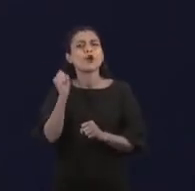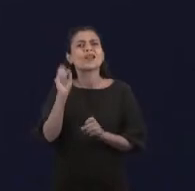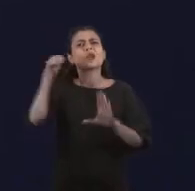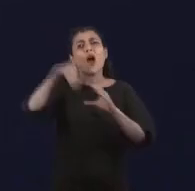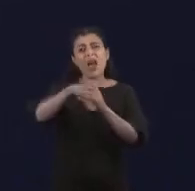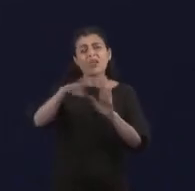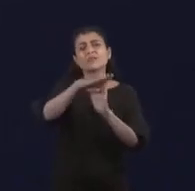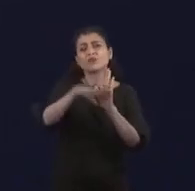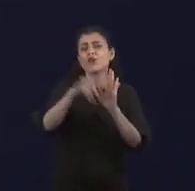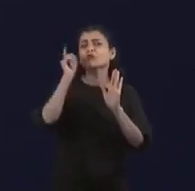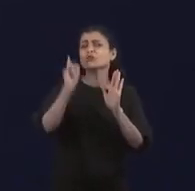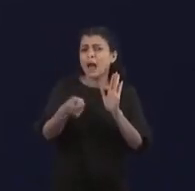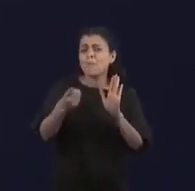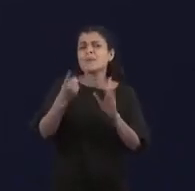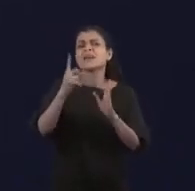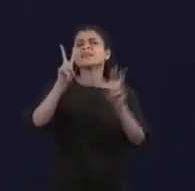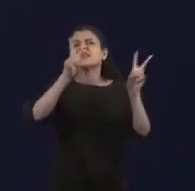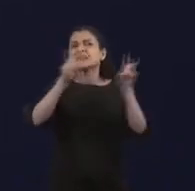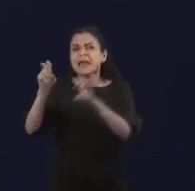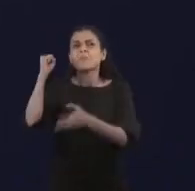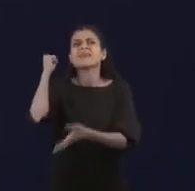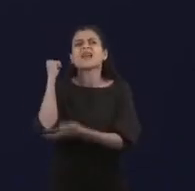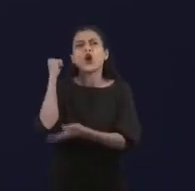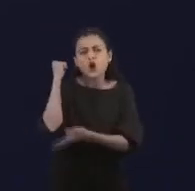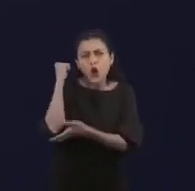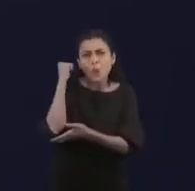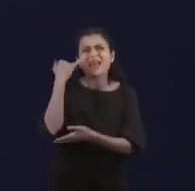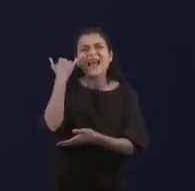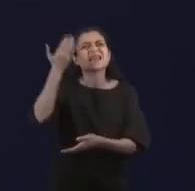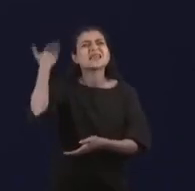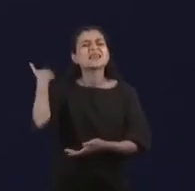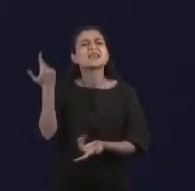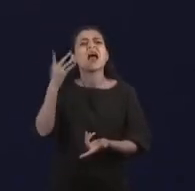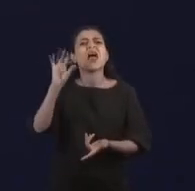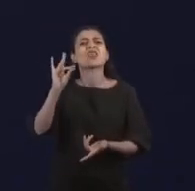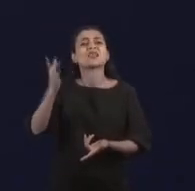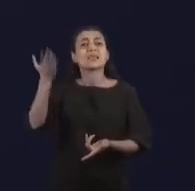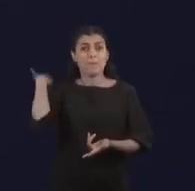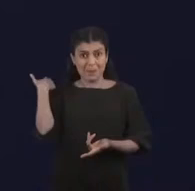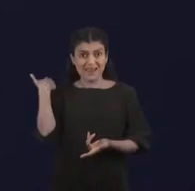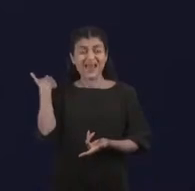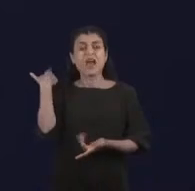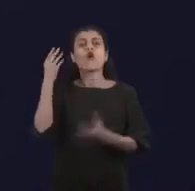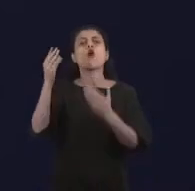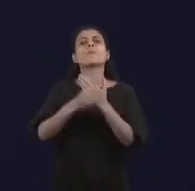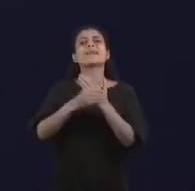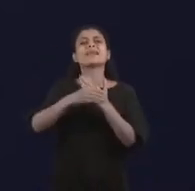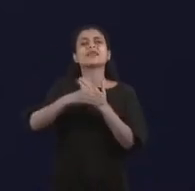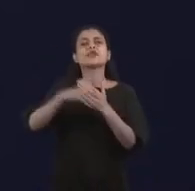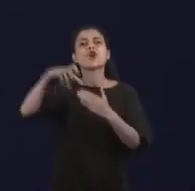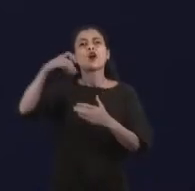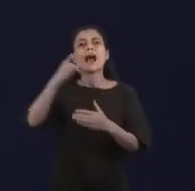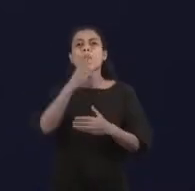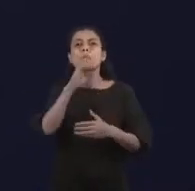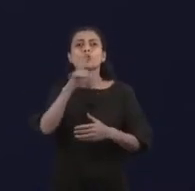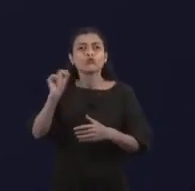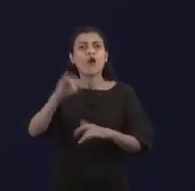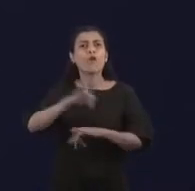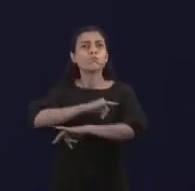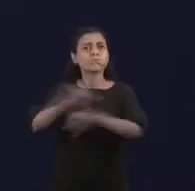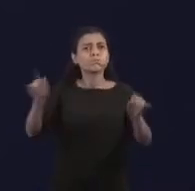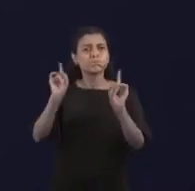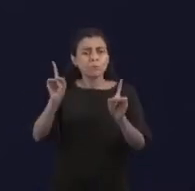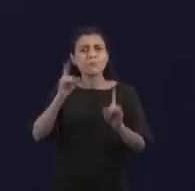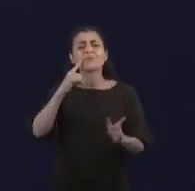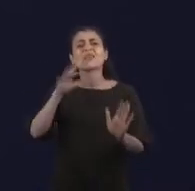encuentran las medidas económicas que anunció el ministro Luis Caputo en el mes de diciembre, a los pocos días de asumir, el